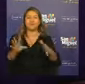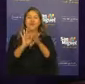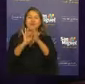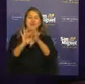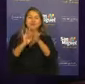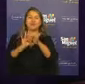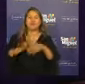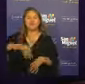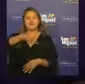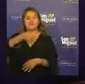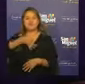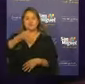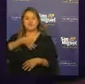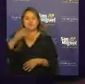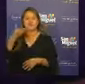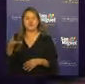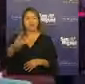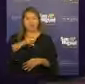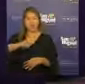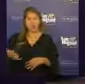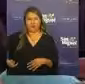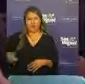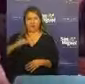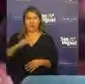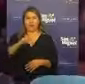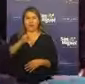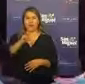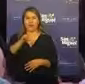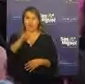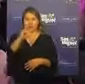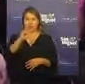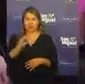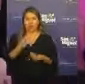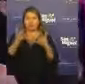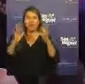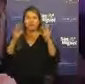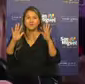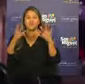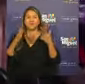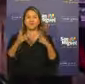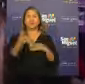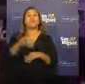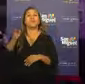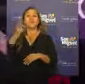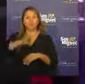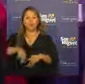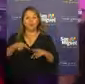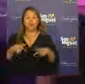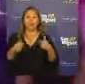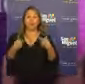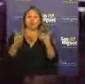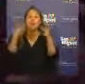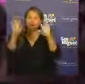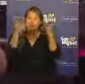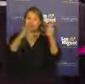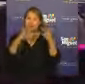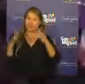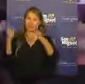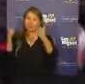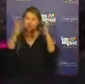Agradecemos las palabras del gobernador don Claudio Orrego. Y nuevamente le brindamos, por favor, un fuerte